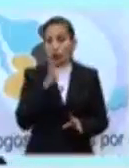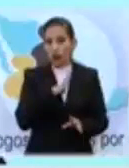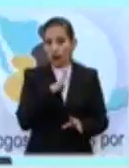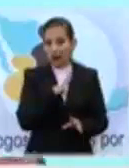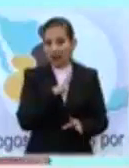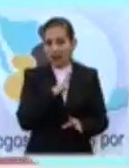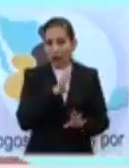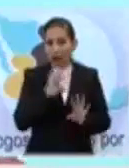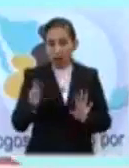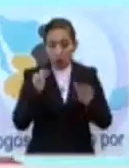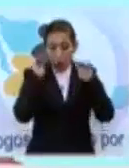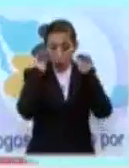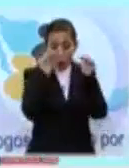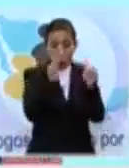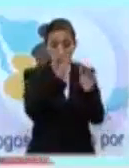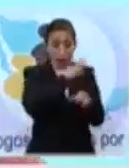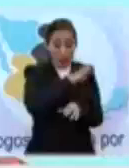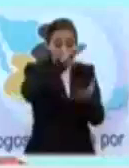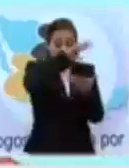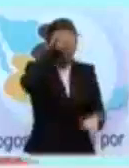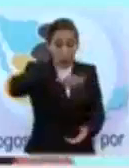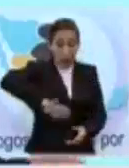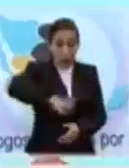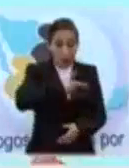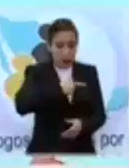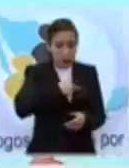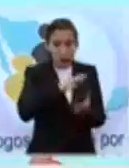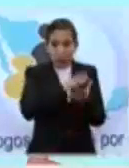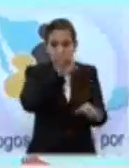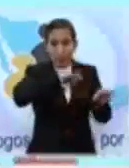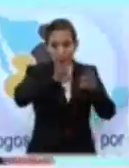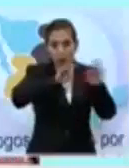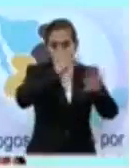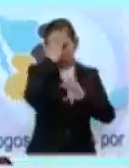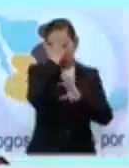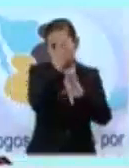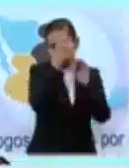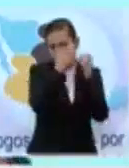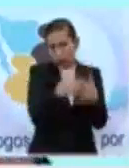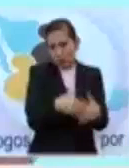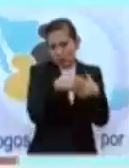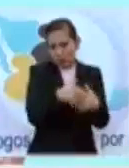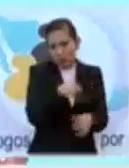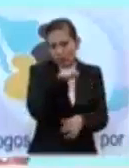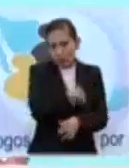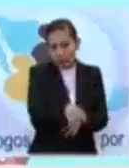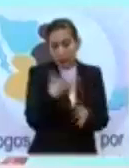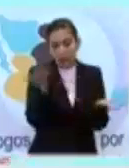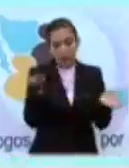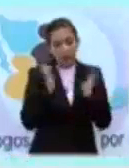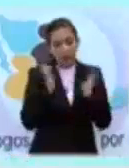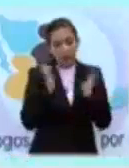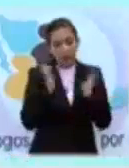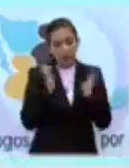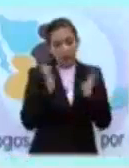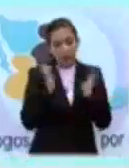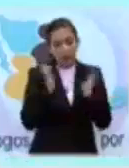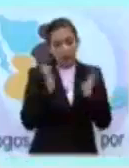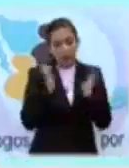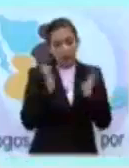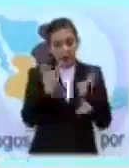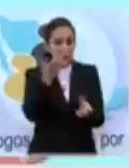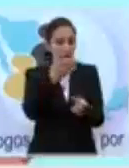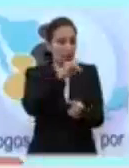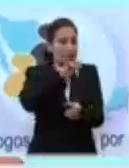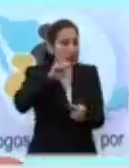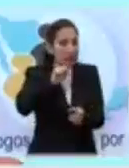donde la totalidad de la población tiene un empleo en el sector formal, el estado de bienestar y el modelo de seguridad laboral